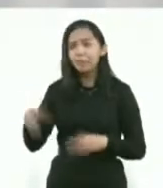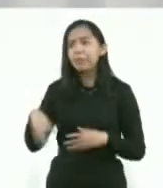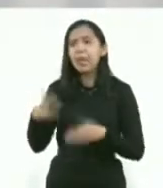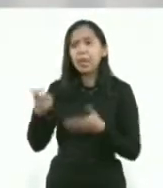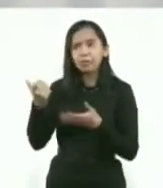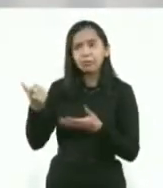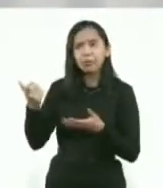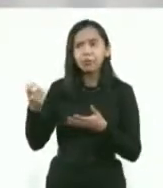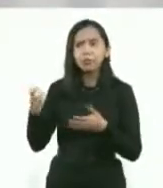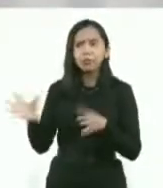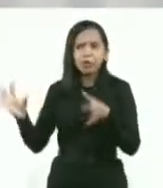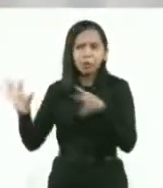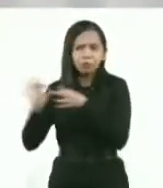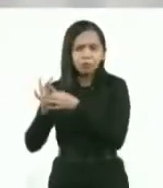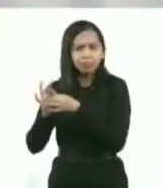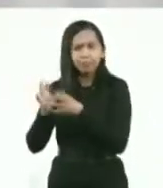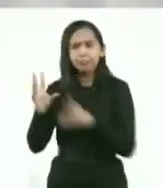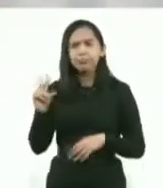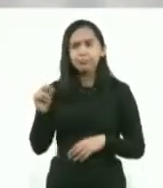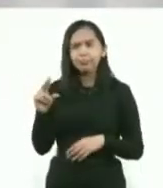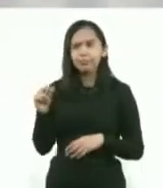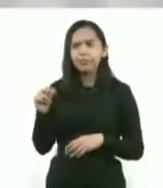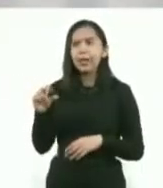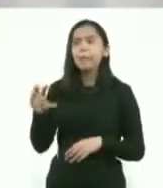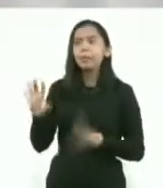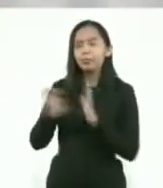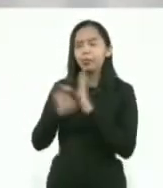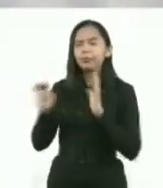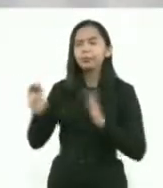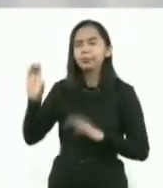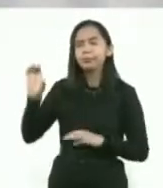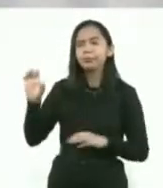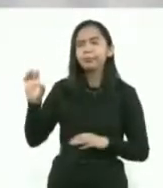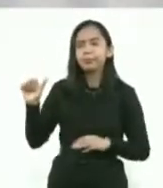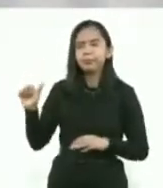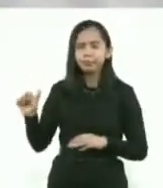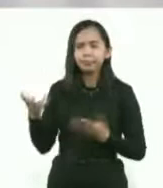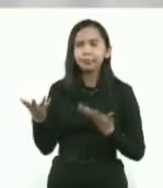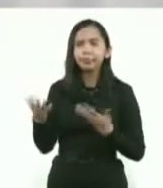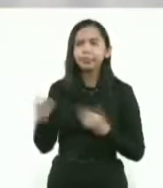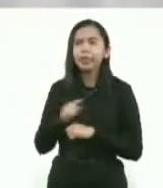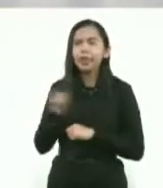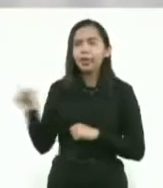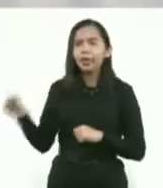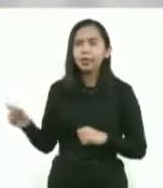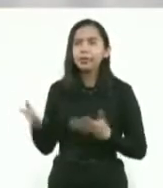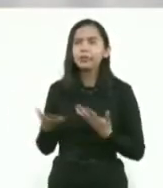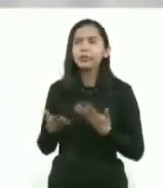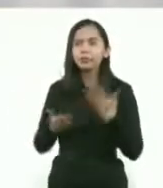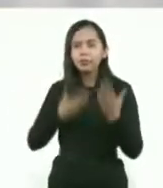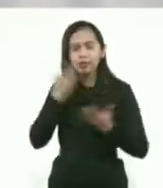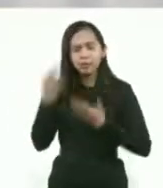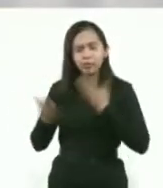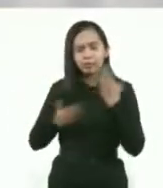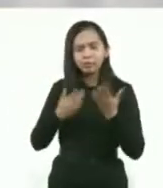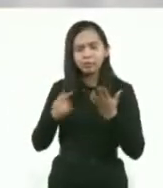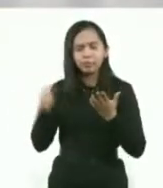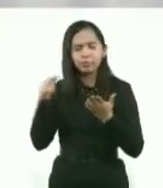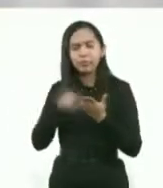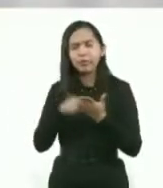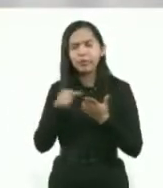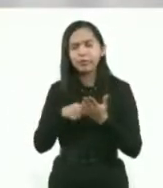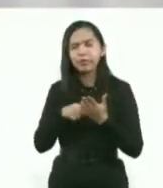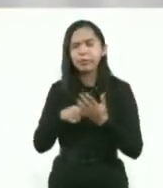precio. Uh-huh. En el caso de la CEA, no tenían estudios de impacto